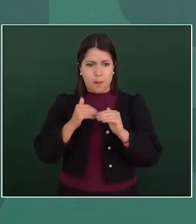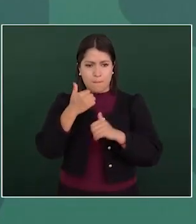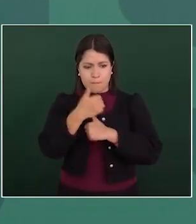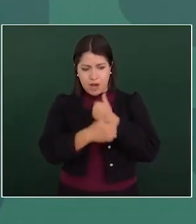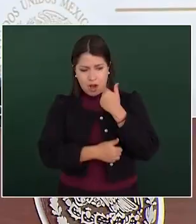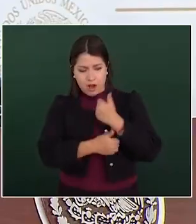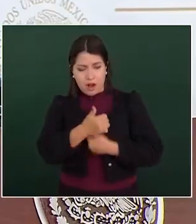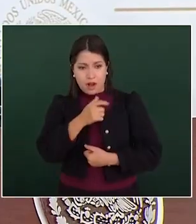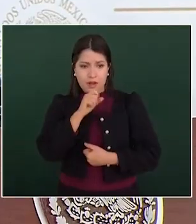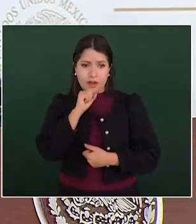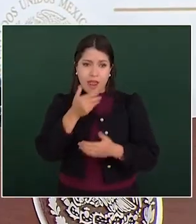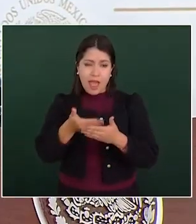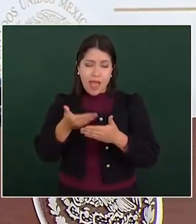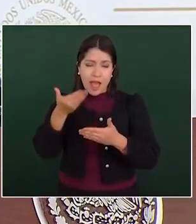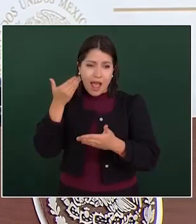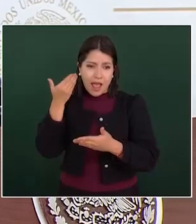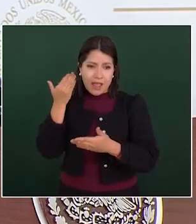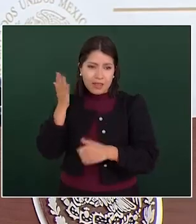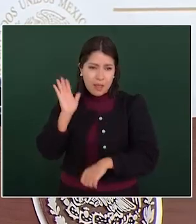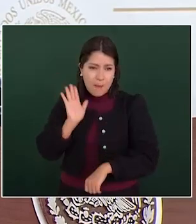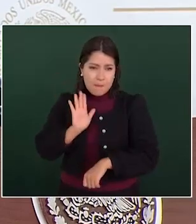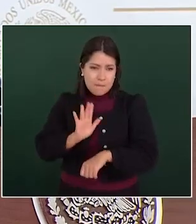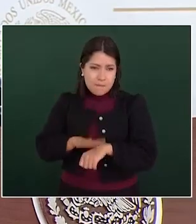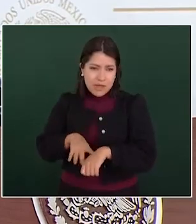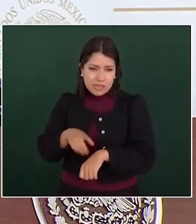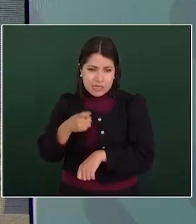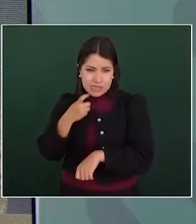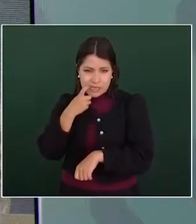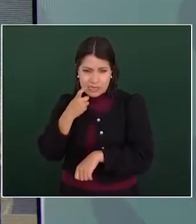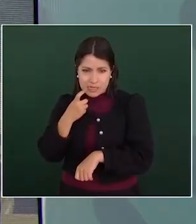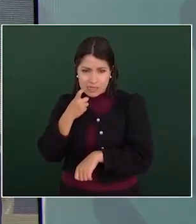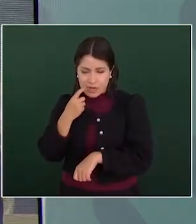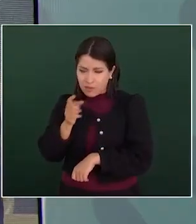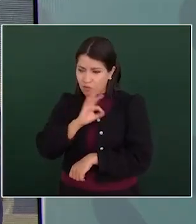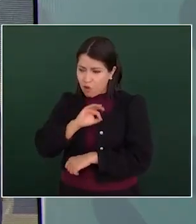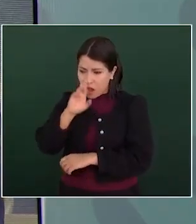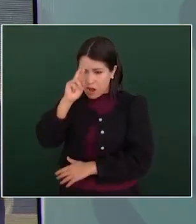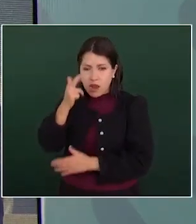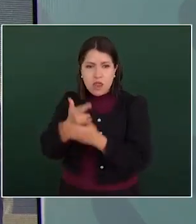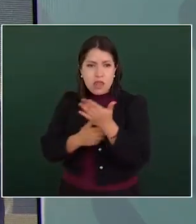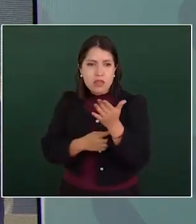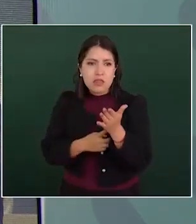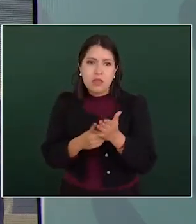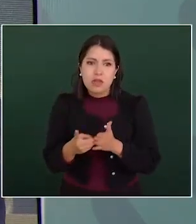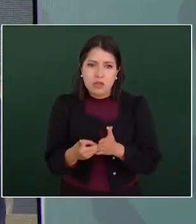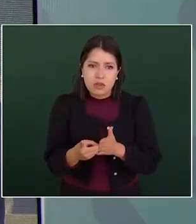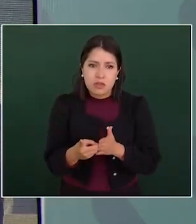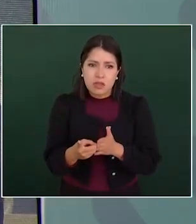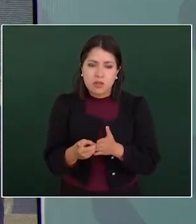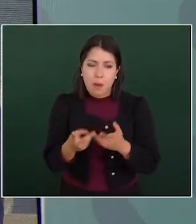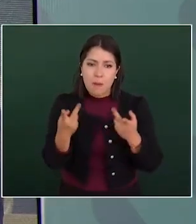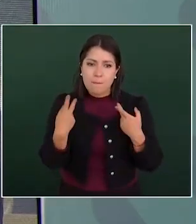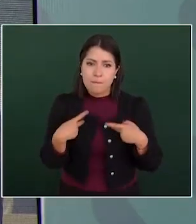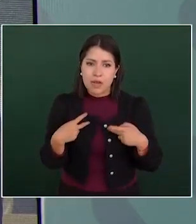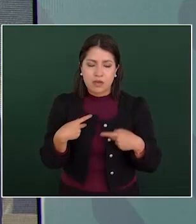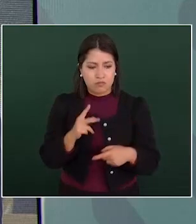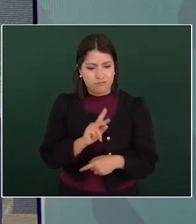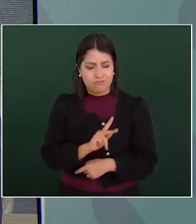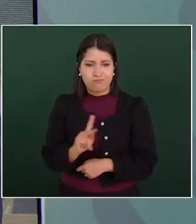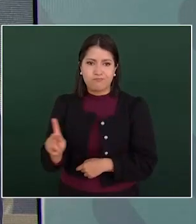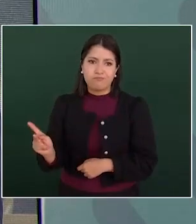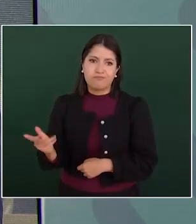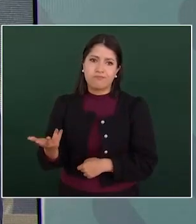cuando eran los más tenaces violadores de los derechos de los ciudadanos.